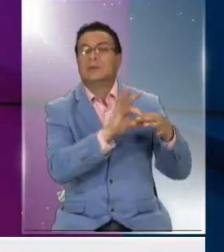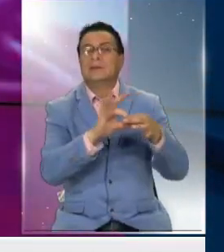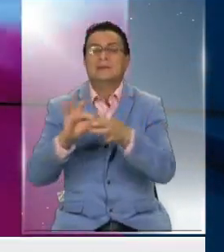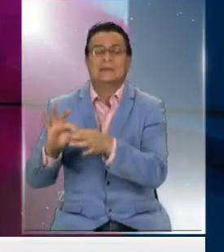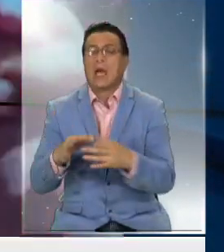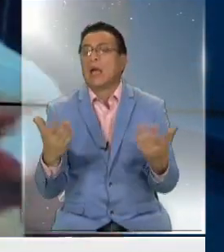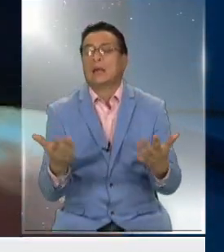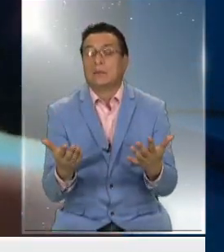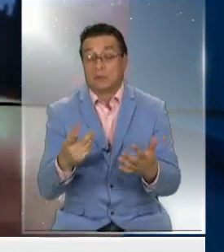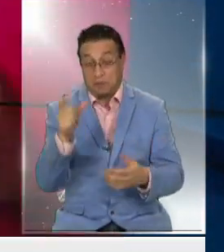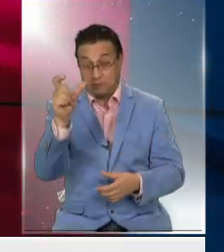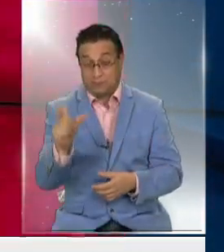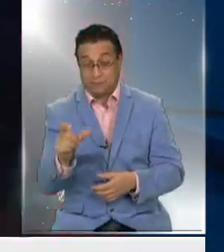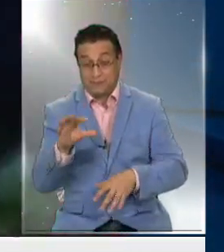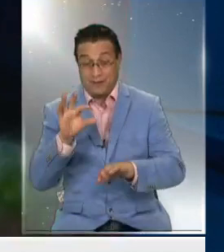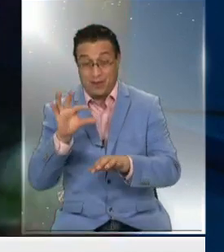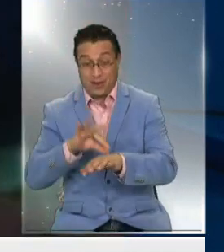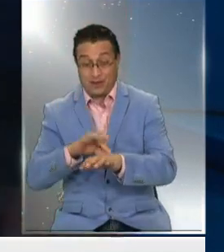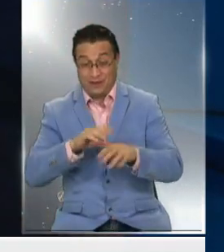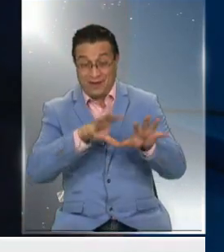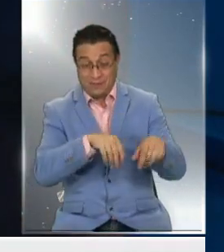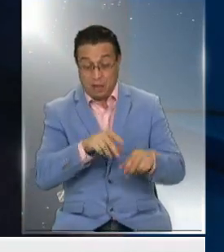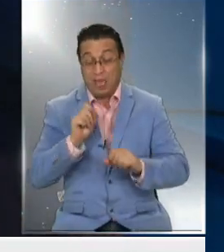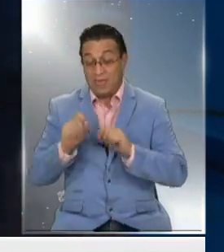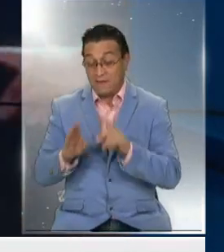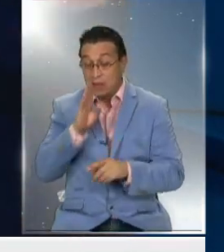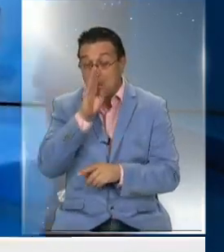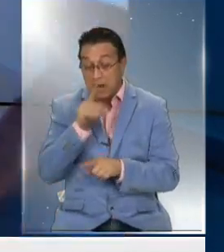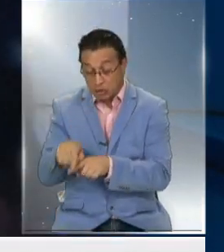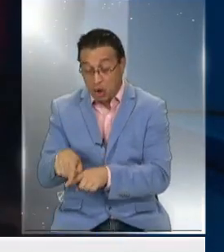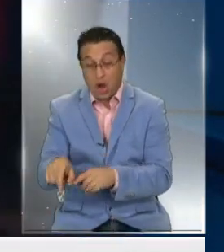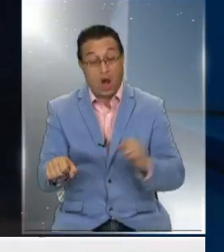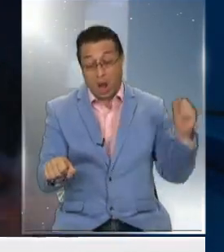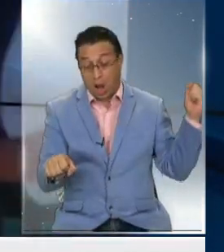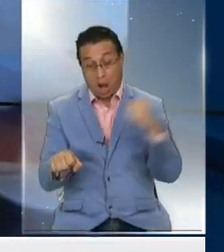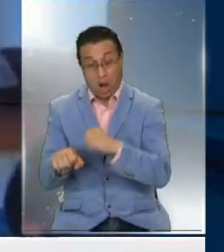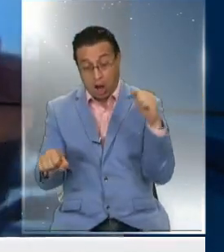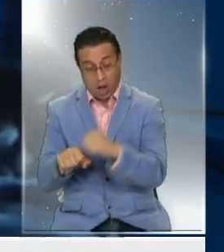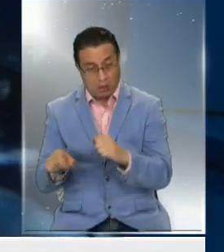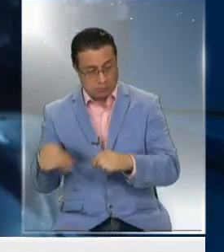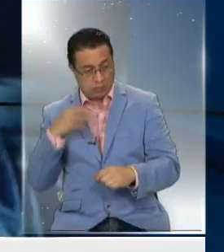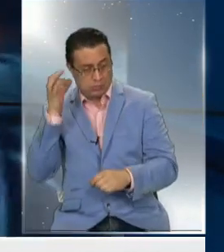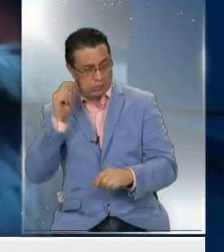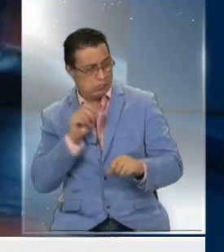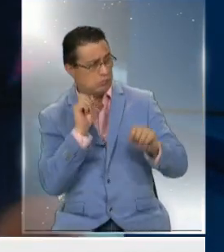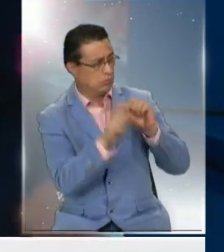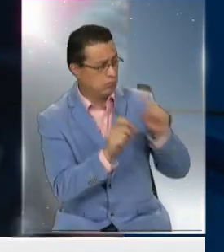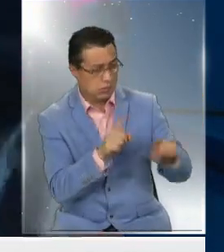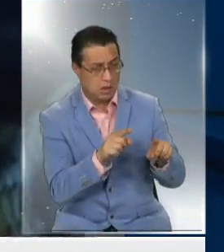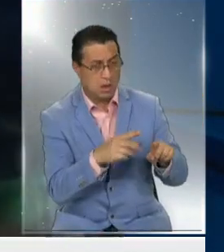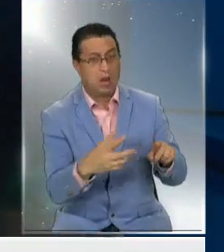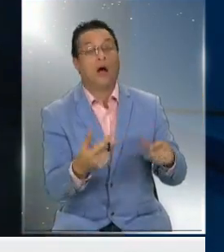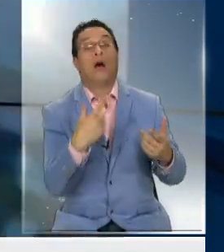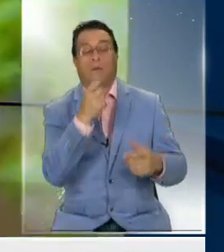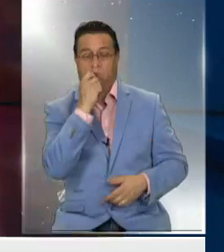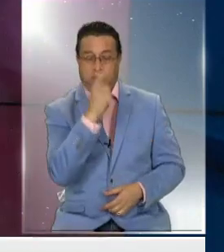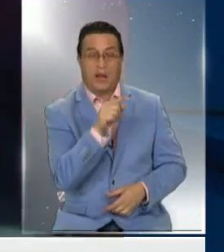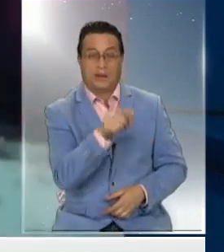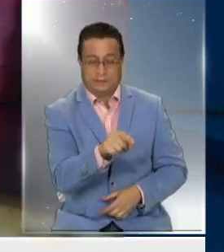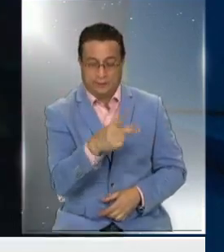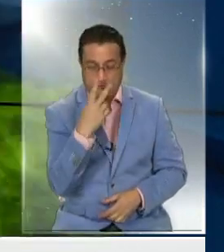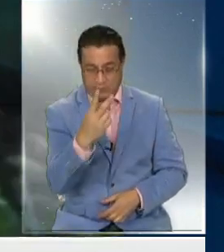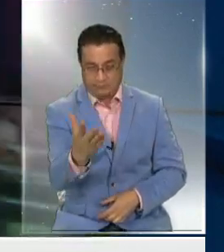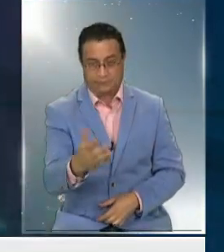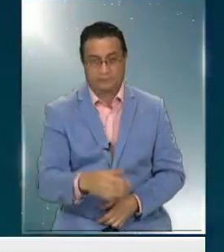de que la profesional defendiera a un perro callejero que estaba siendo golpeado por el imputado. Javiera Ponce y Catalina Miranda con la